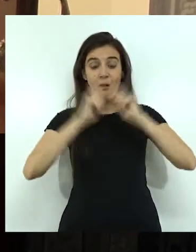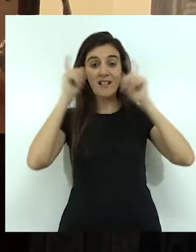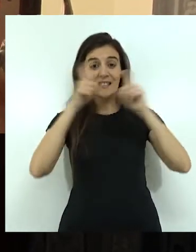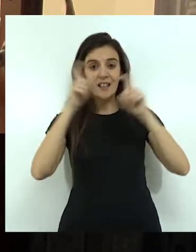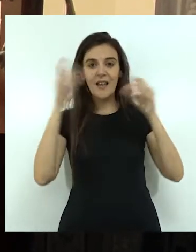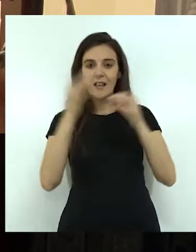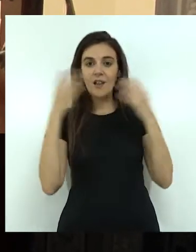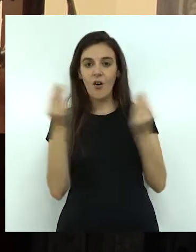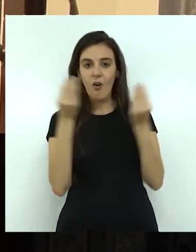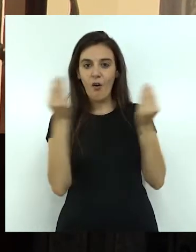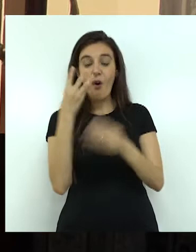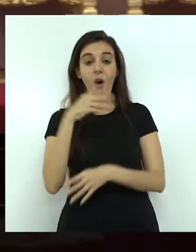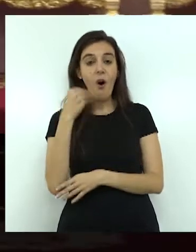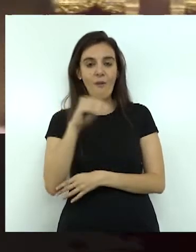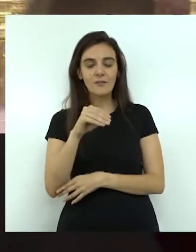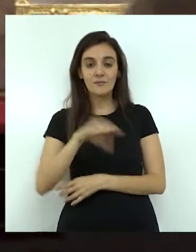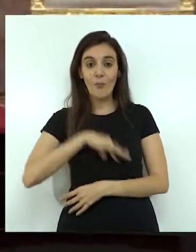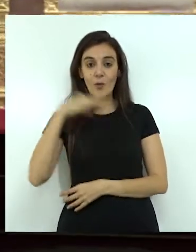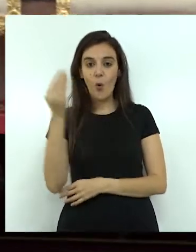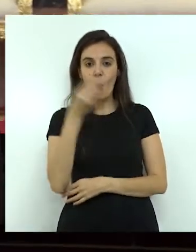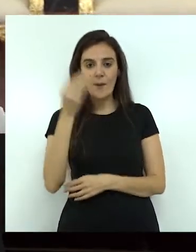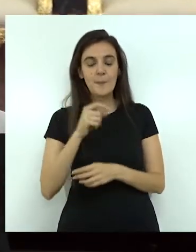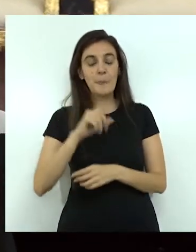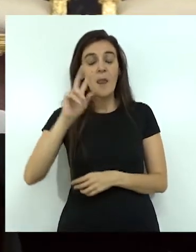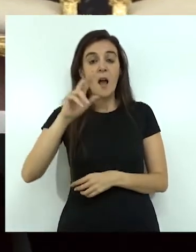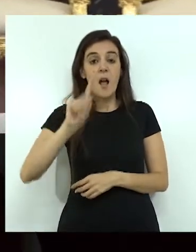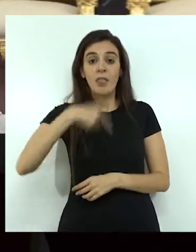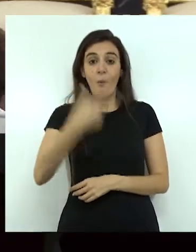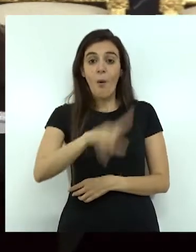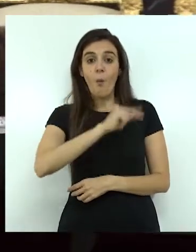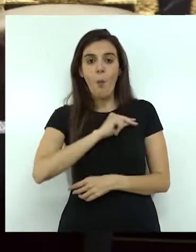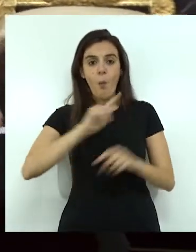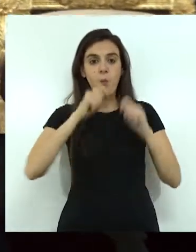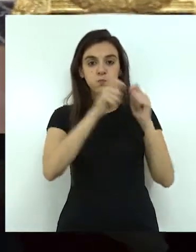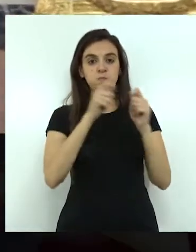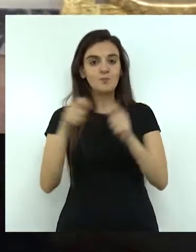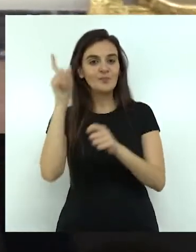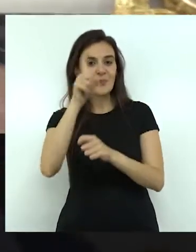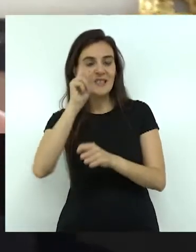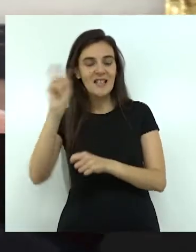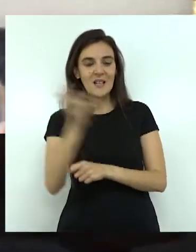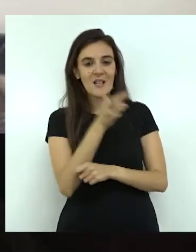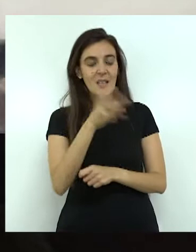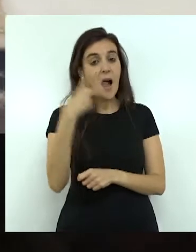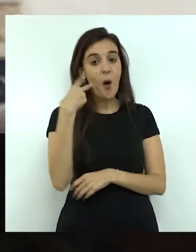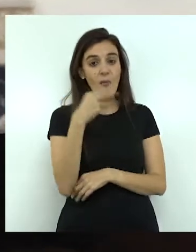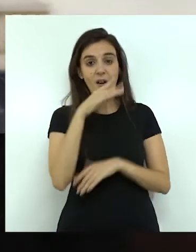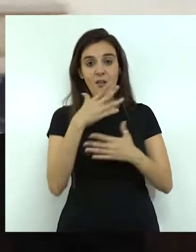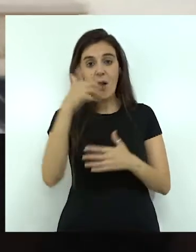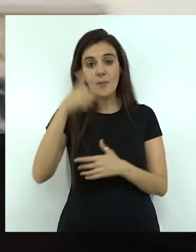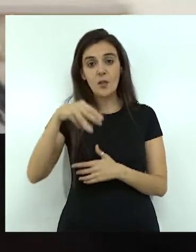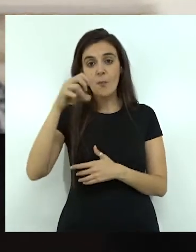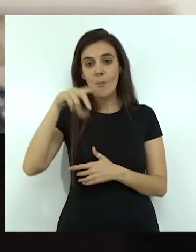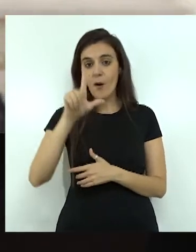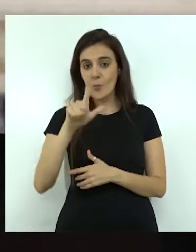mantenerme joven un espíritu joven además de recoger la insignia en el homenaje que la ciudad hace a los docentes que ahora se jubilan manuel cámara